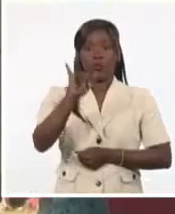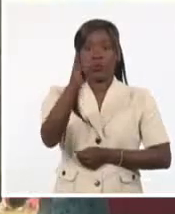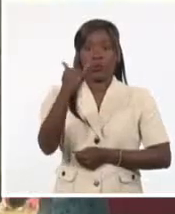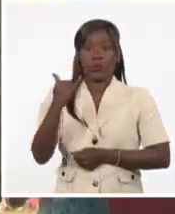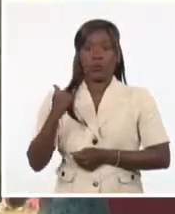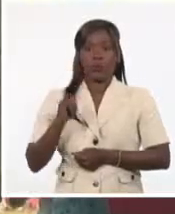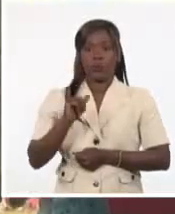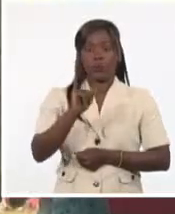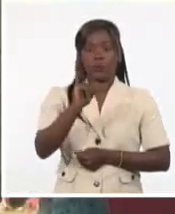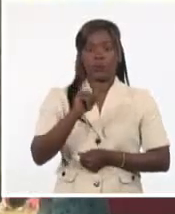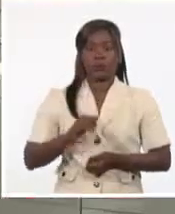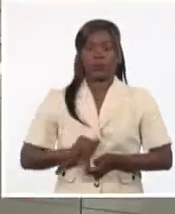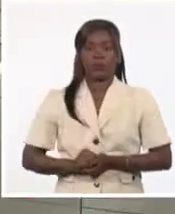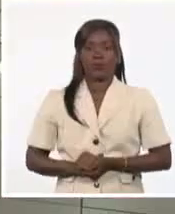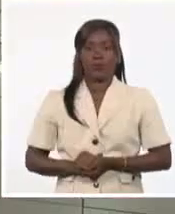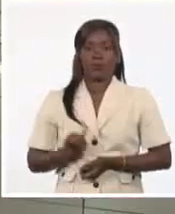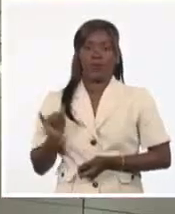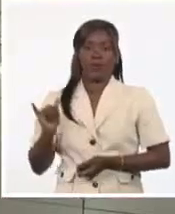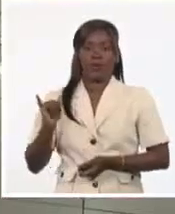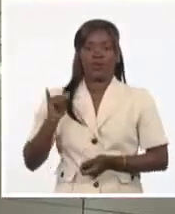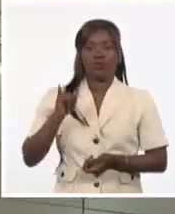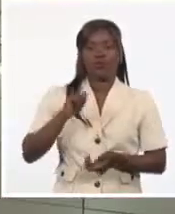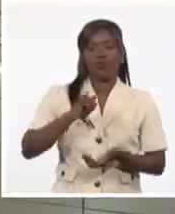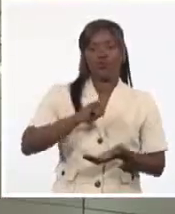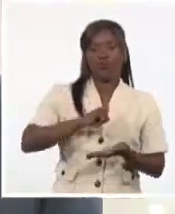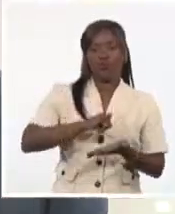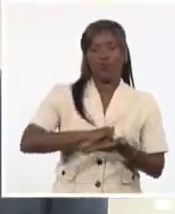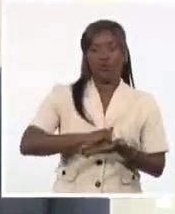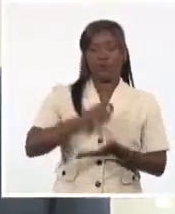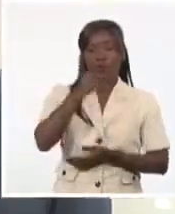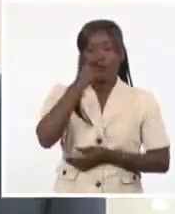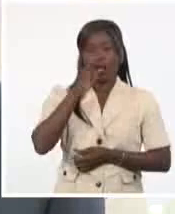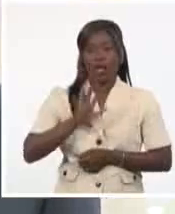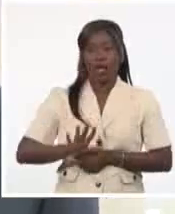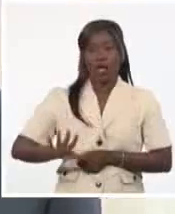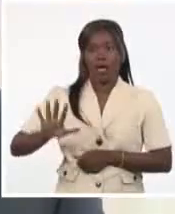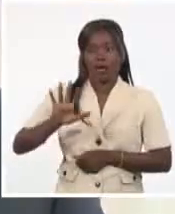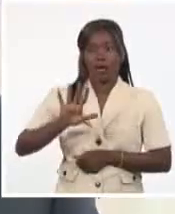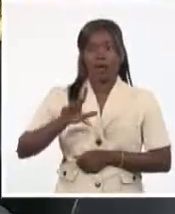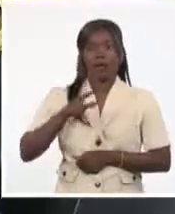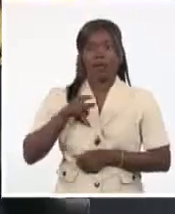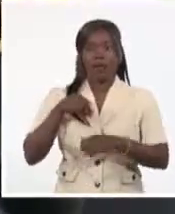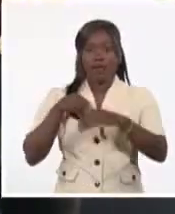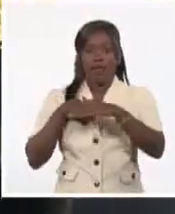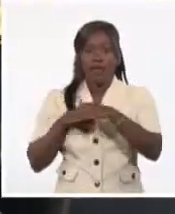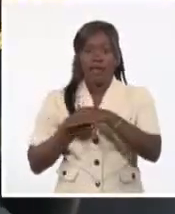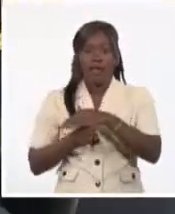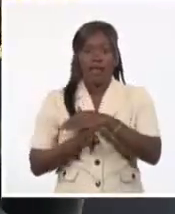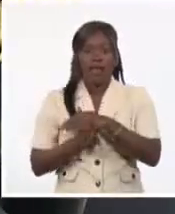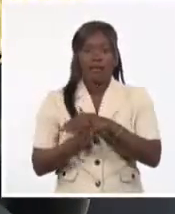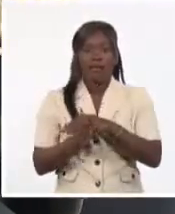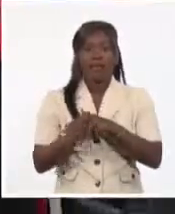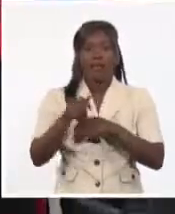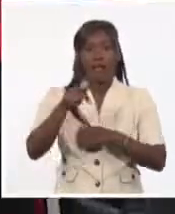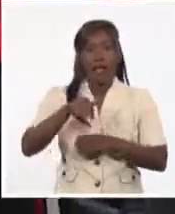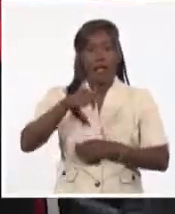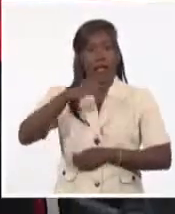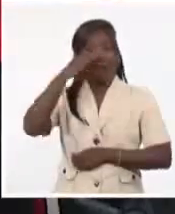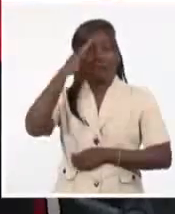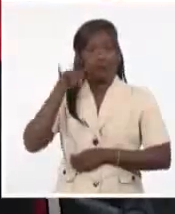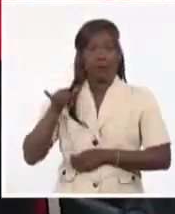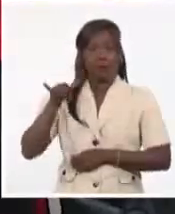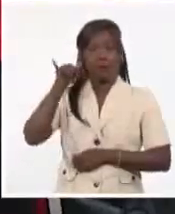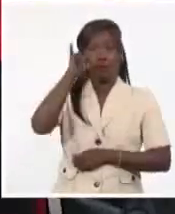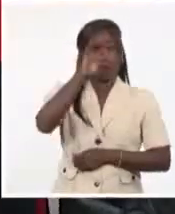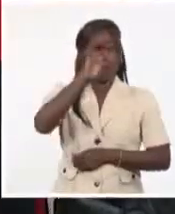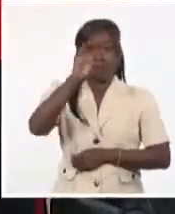Es hora de regresar a tierras angoleñas. Alexandra ingresa al Aeropuerto Internacional José Martí como un miembro más